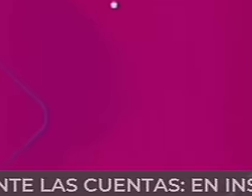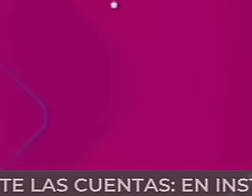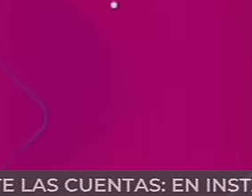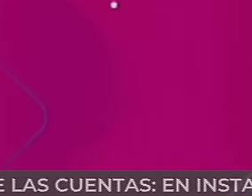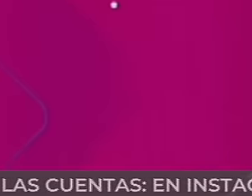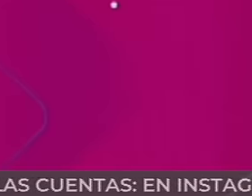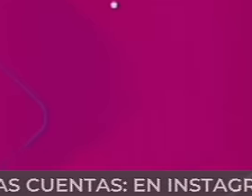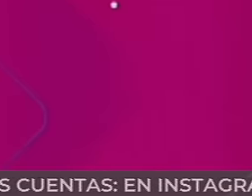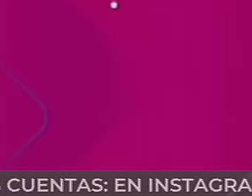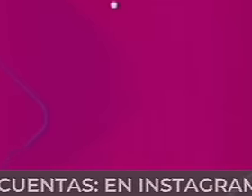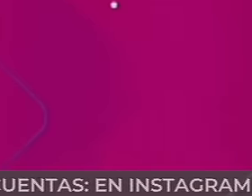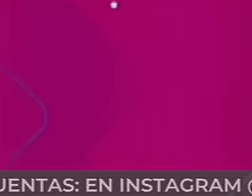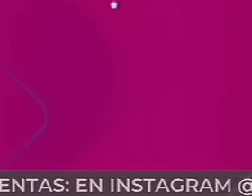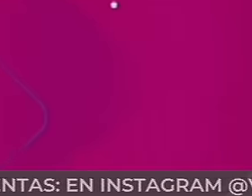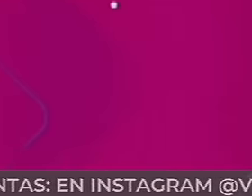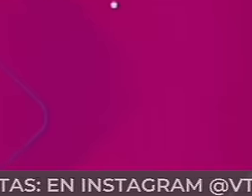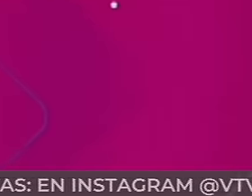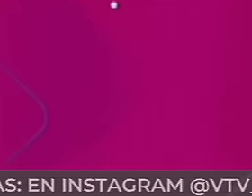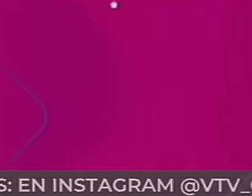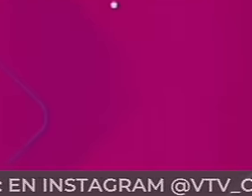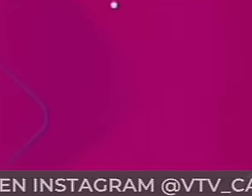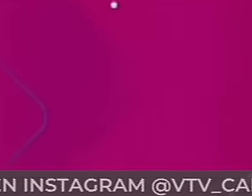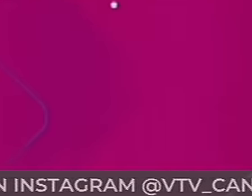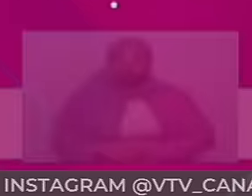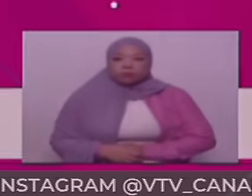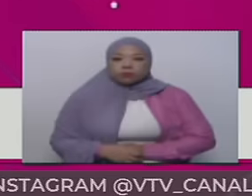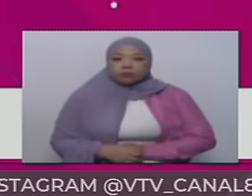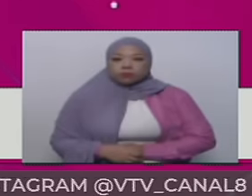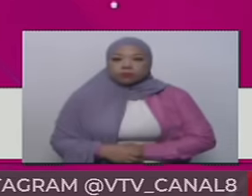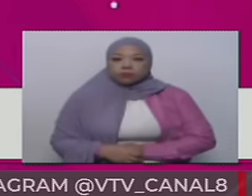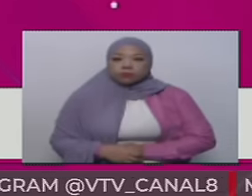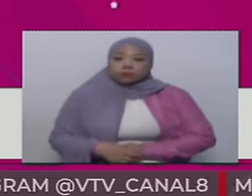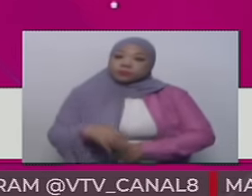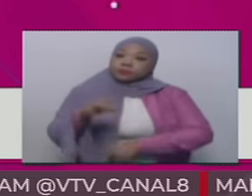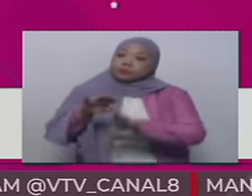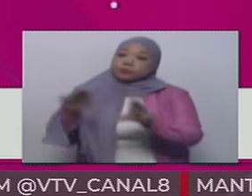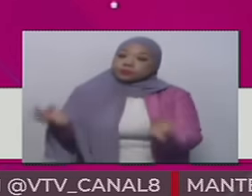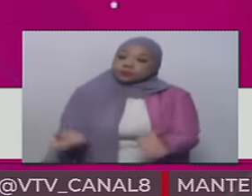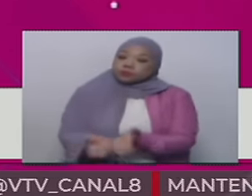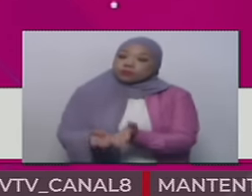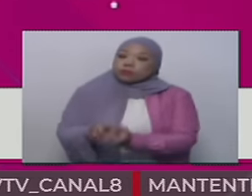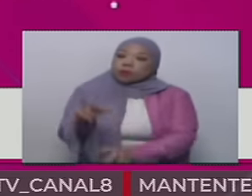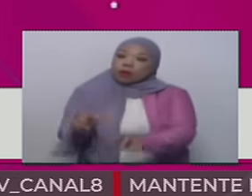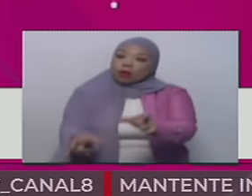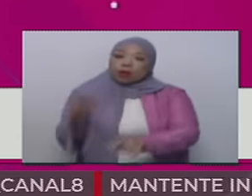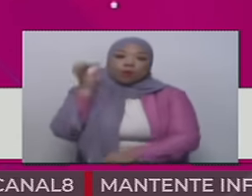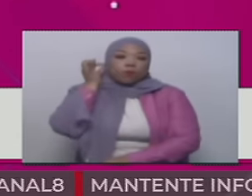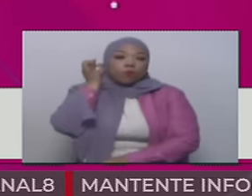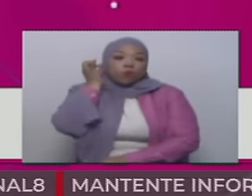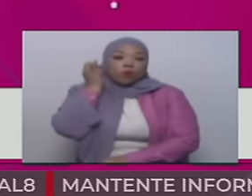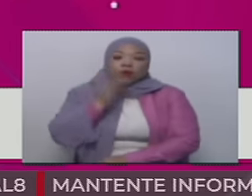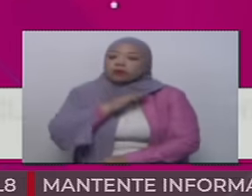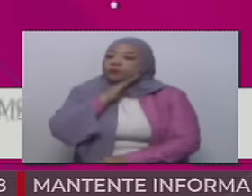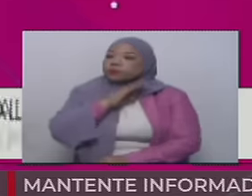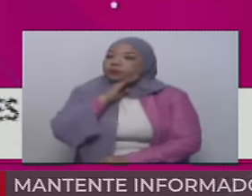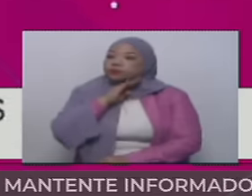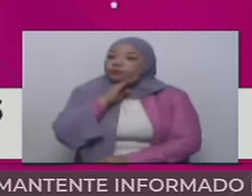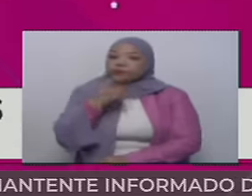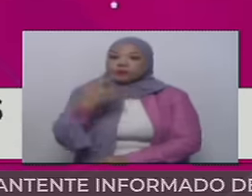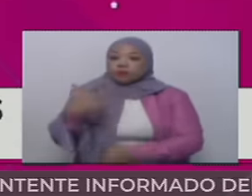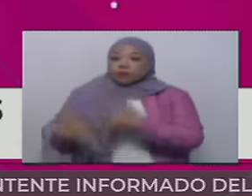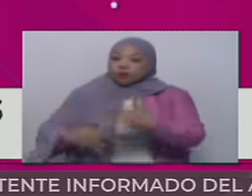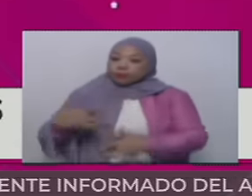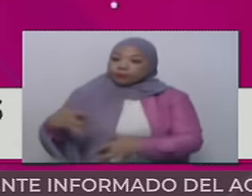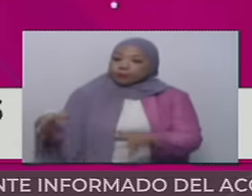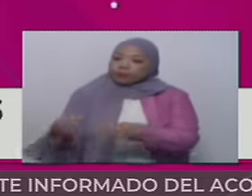como la población mundial está en incremento por la incidencia de esta enfermedad, el mes rosa se dedica a múltiples actividades